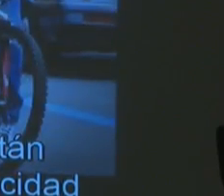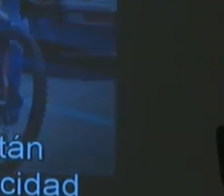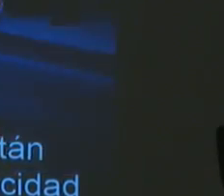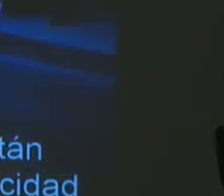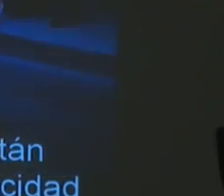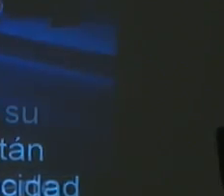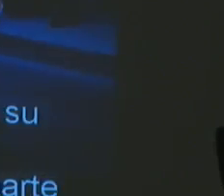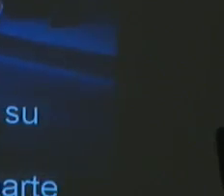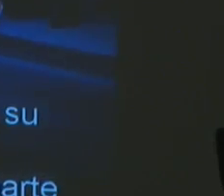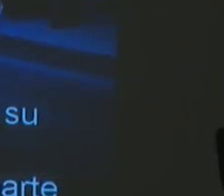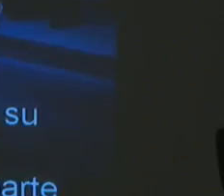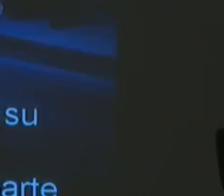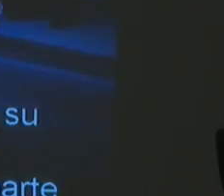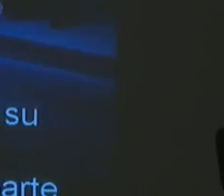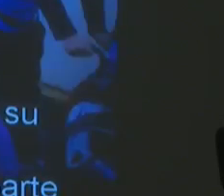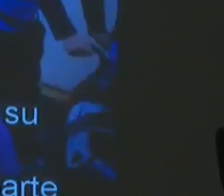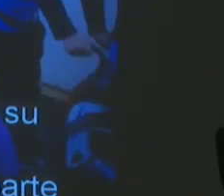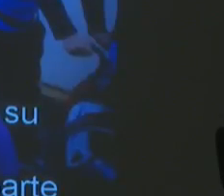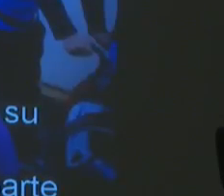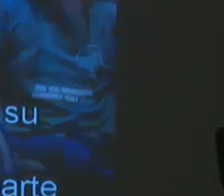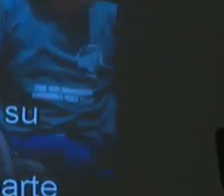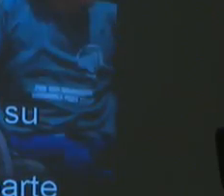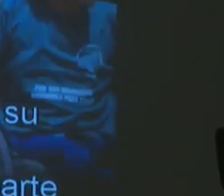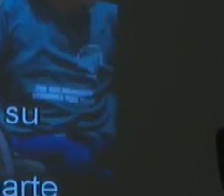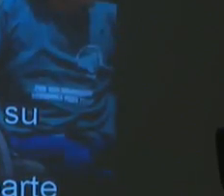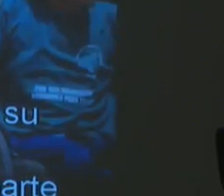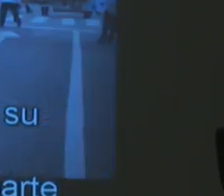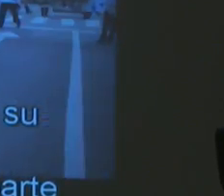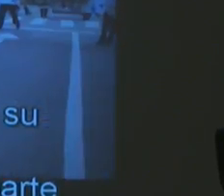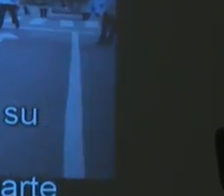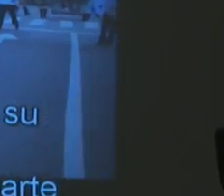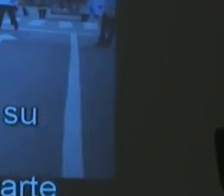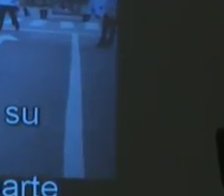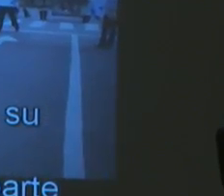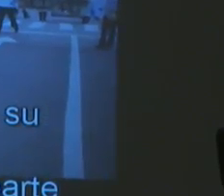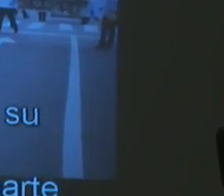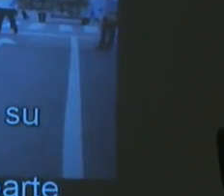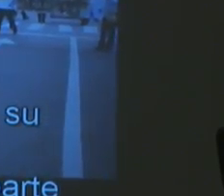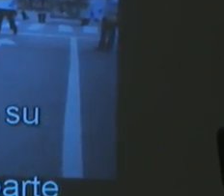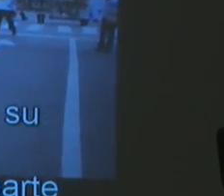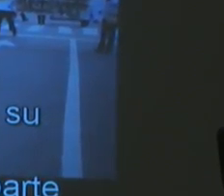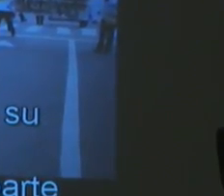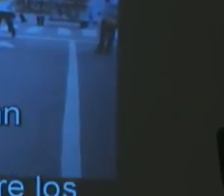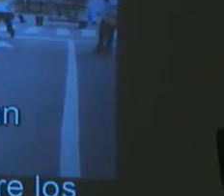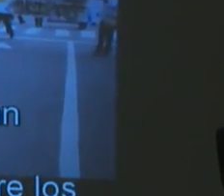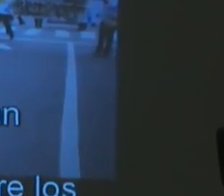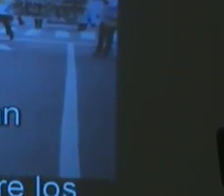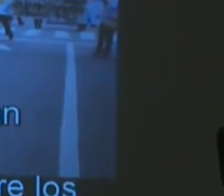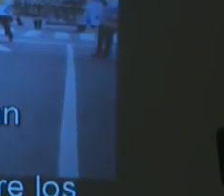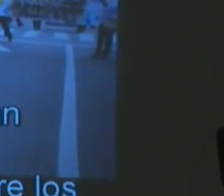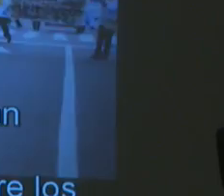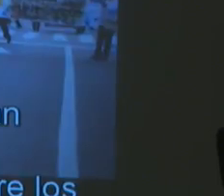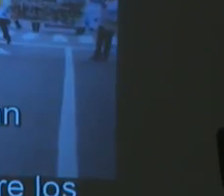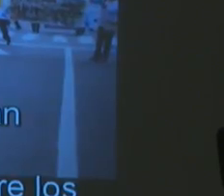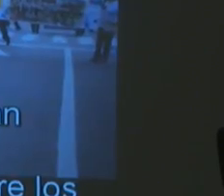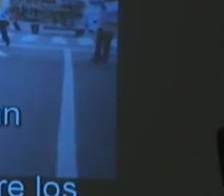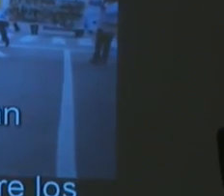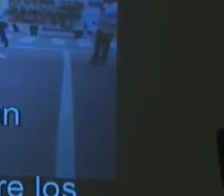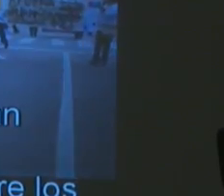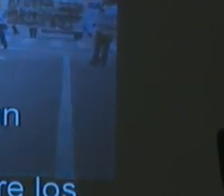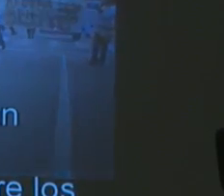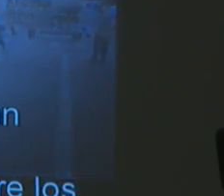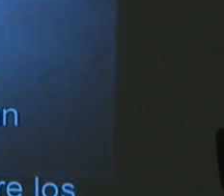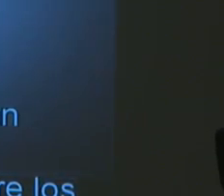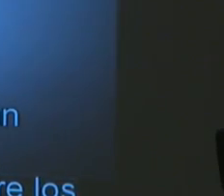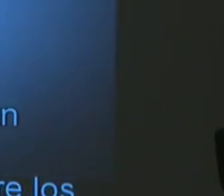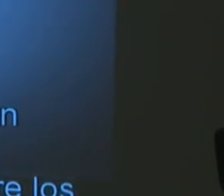las personas con discapacidad demandan sus derechos demandan su libertad y su igualdad de oportunidades y aparte de las leyes que en cada país